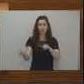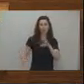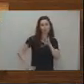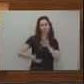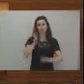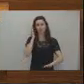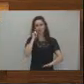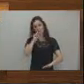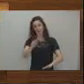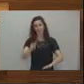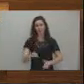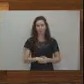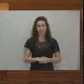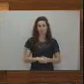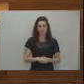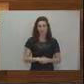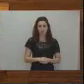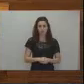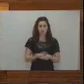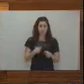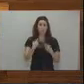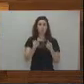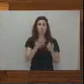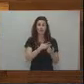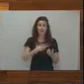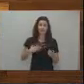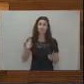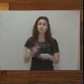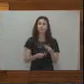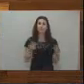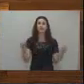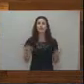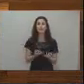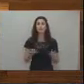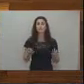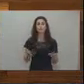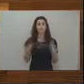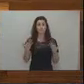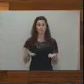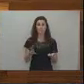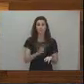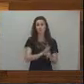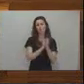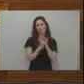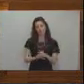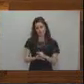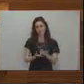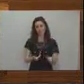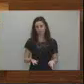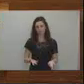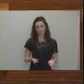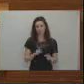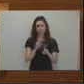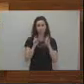Bueno, lo que estamos hablando y lo que estamos tratando de hacer es precisamente abrir escenarios de cambio. Es decir, un solo interrogante,